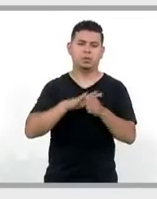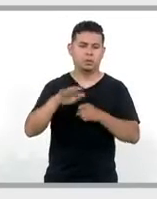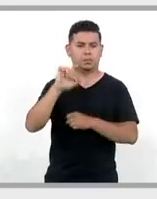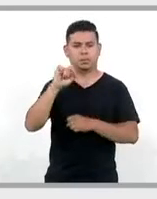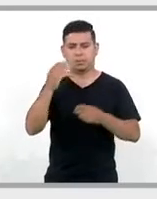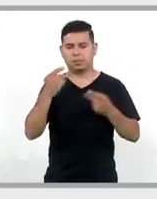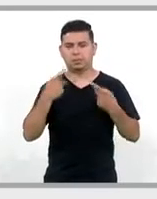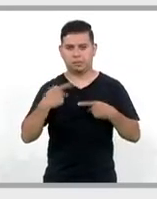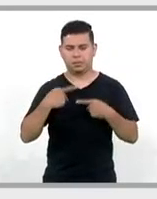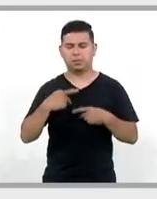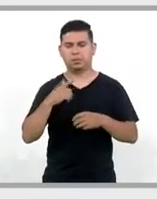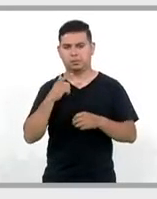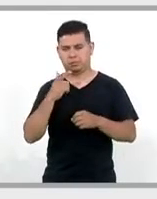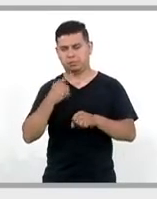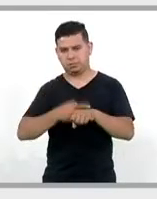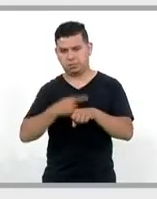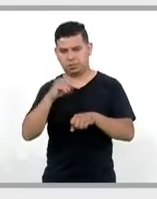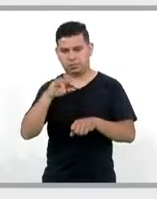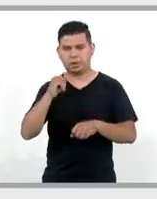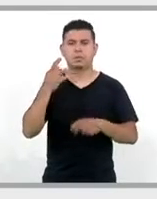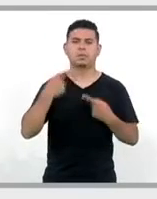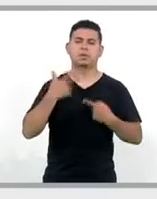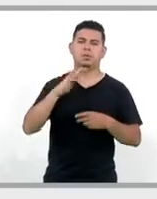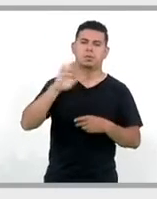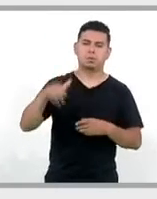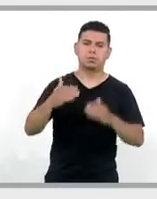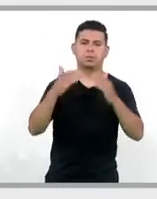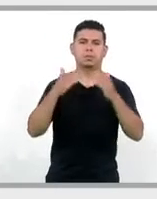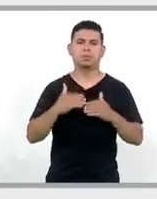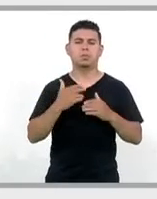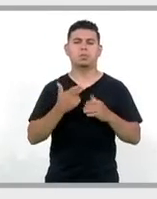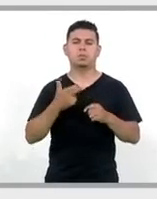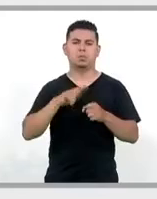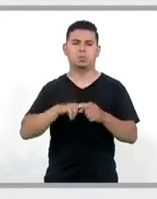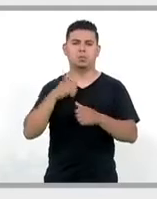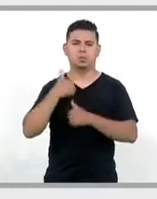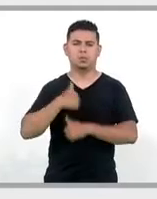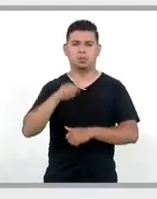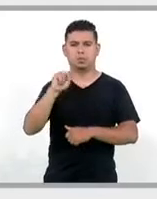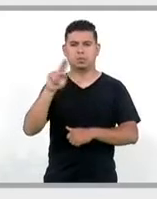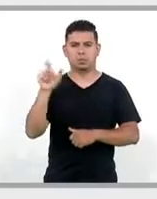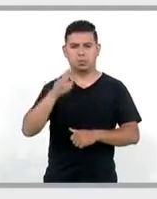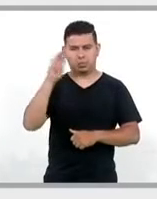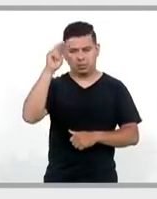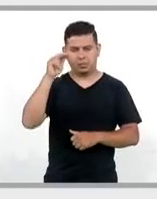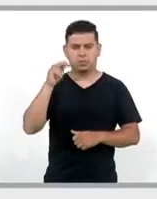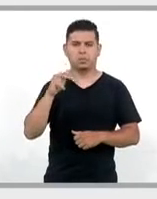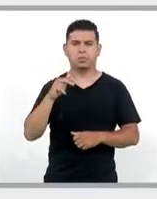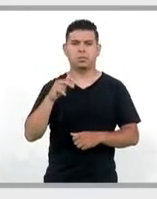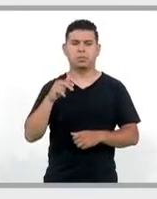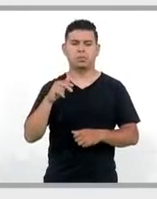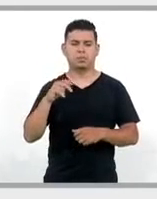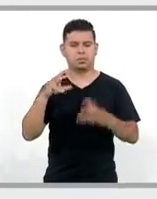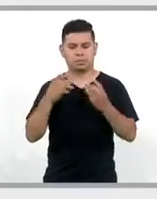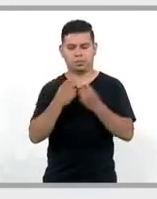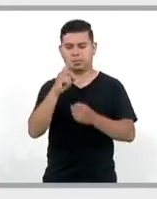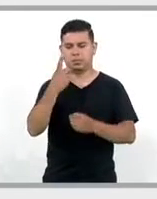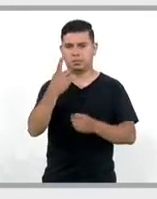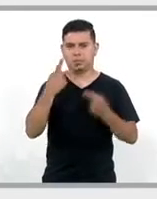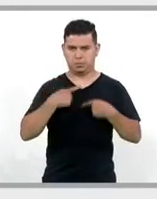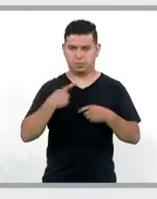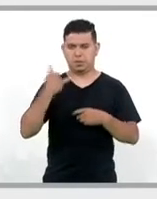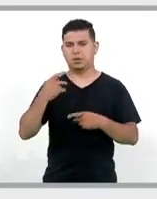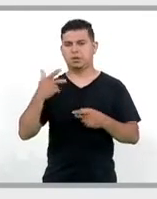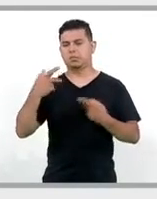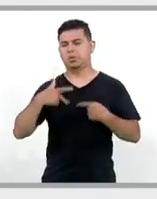confirmados con 5 defunciones en la función sanitaria número 3 de tuxtepec tenemos 31 confirmados 8